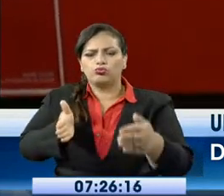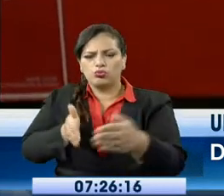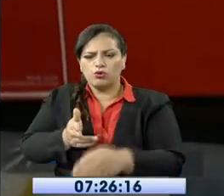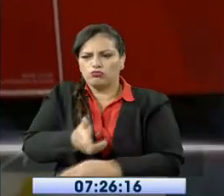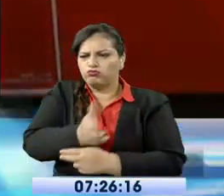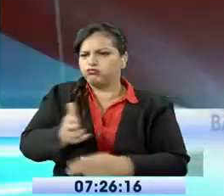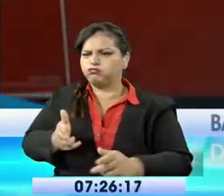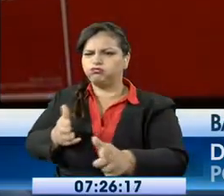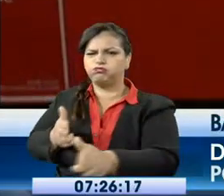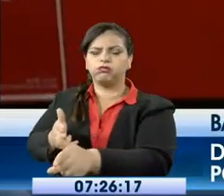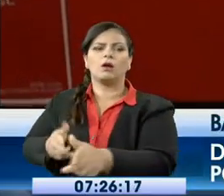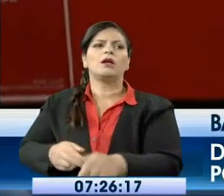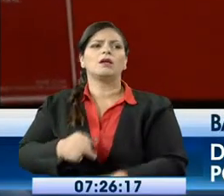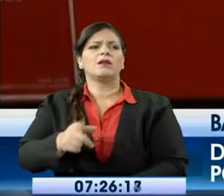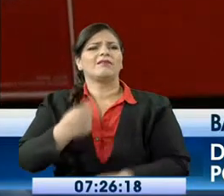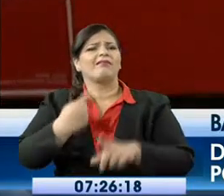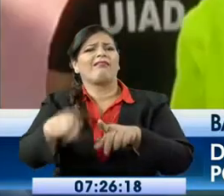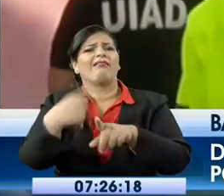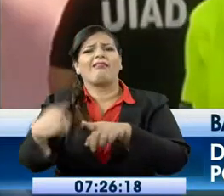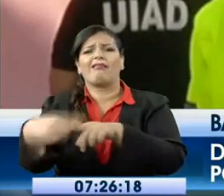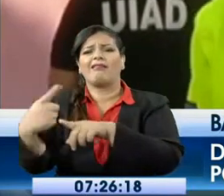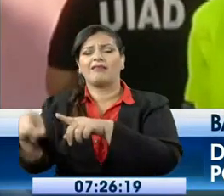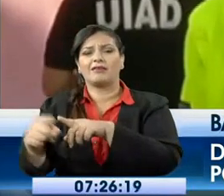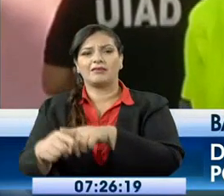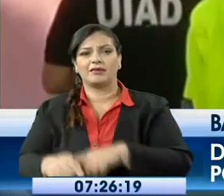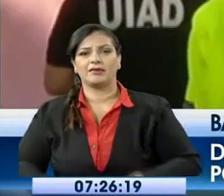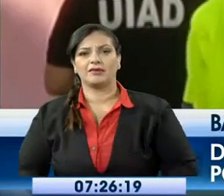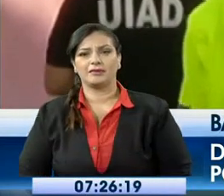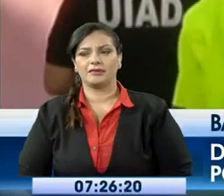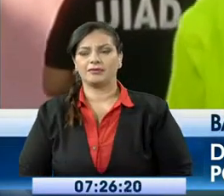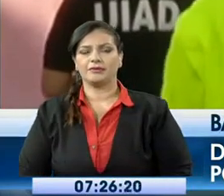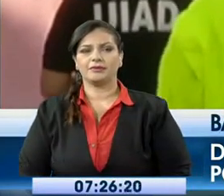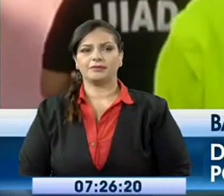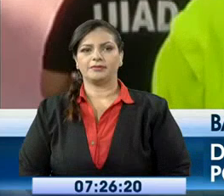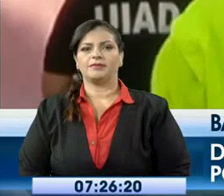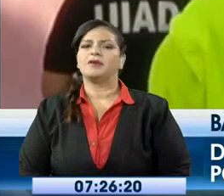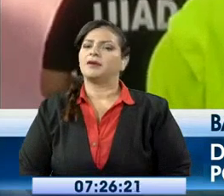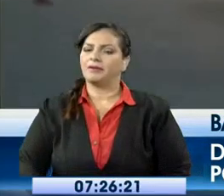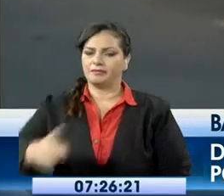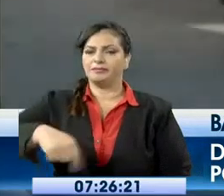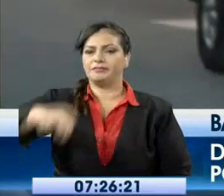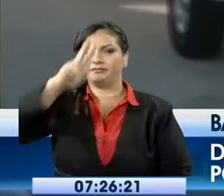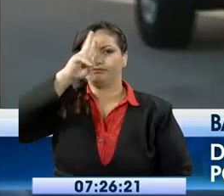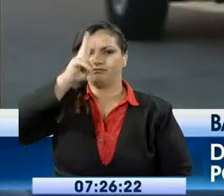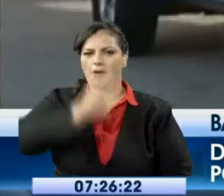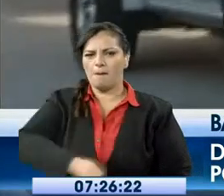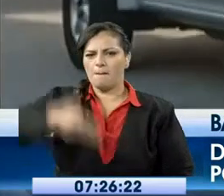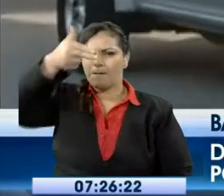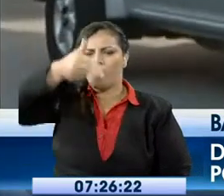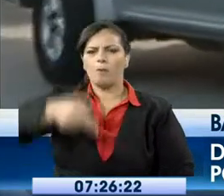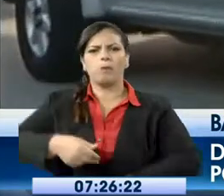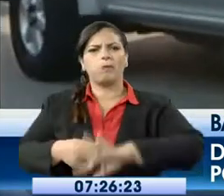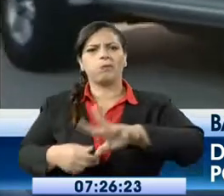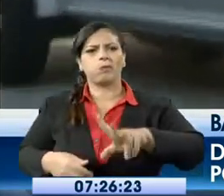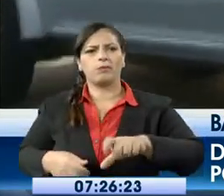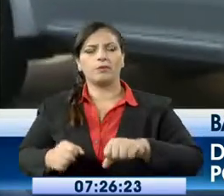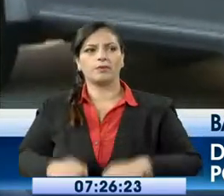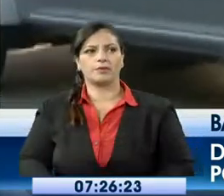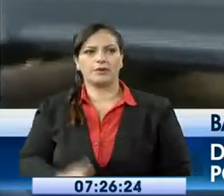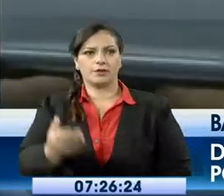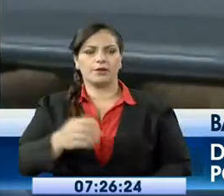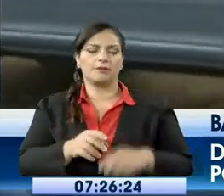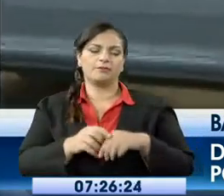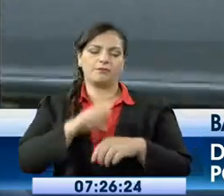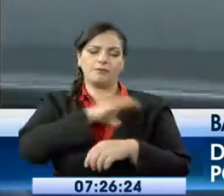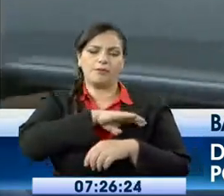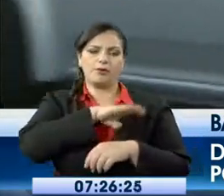tenemos dos silenciadores que son utilizados netamente para cometer actos ilícitos. La operación contó con el respaldo de la Fiscalía